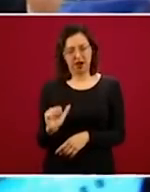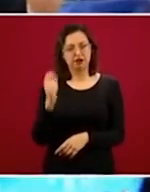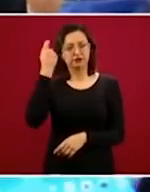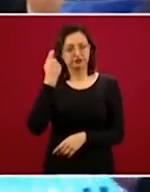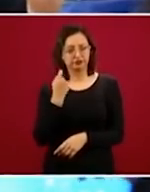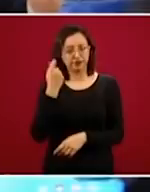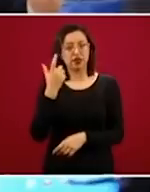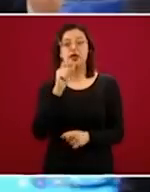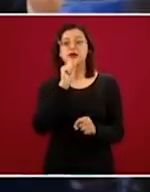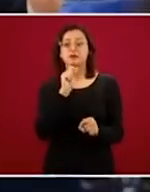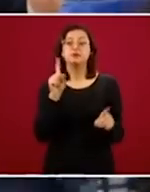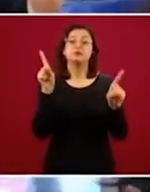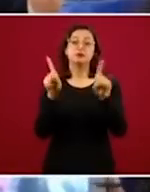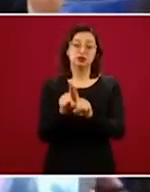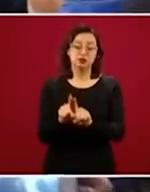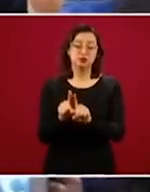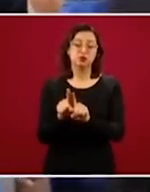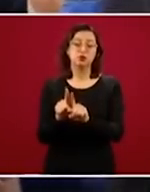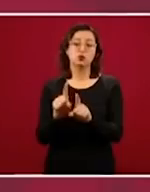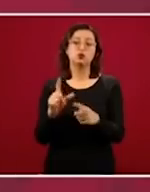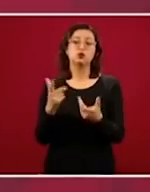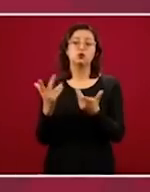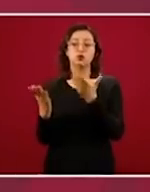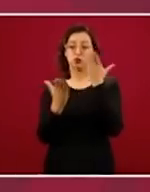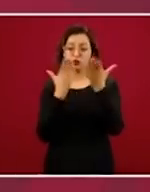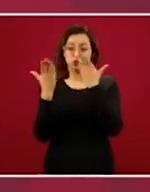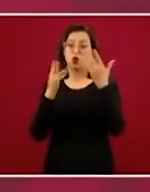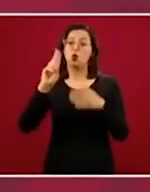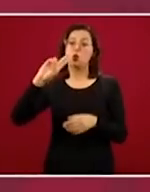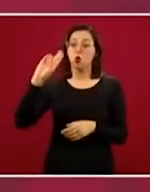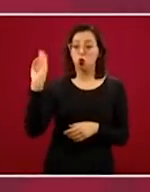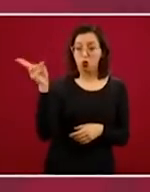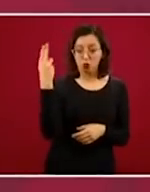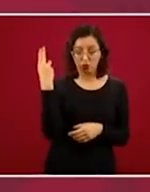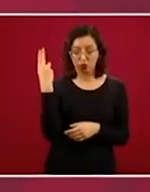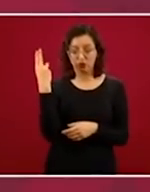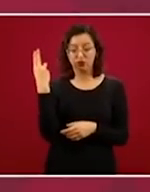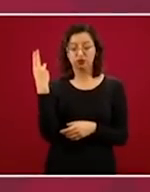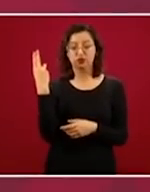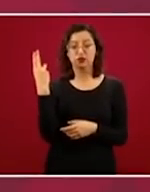y también los que están estudiando en la universidad